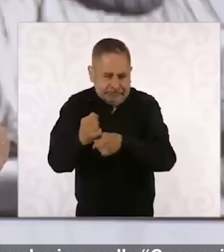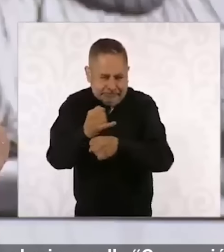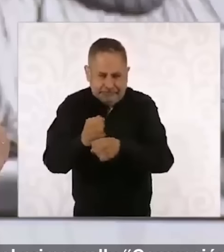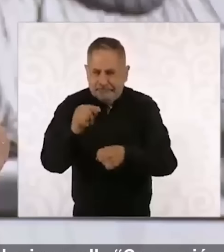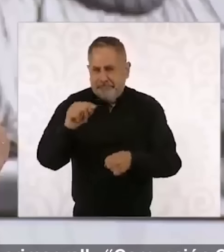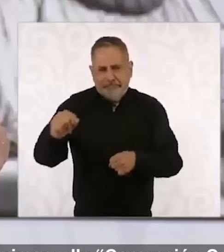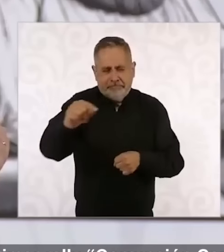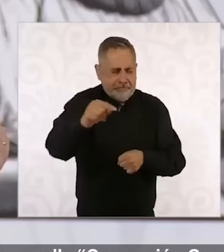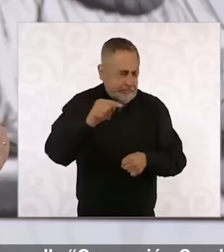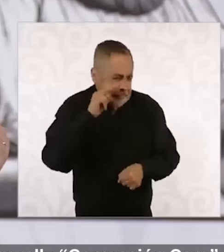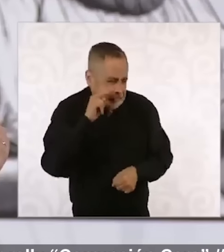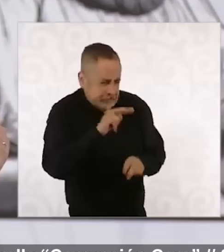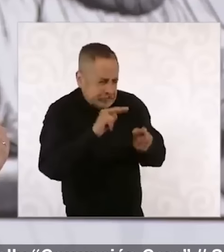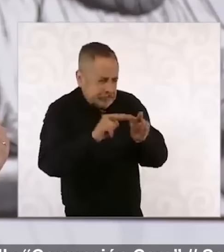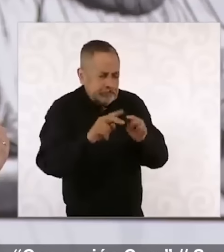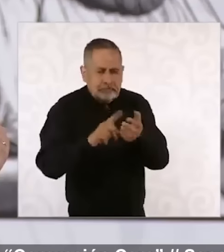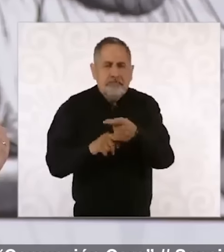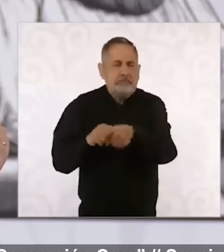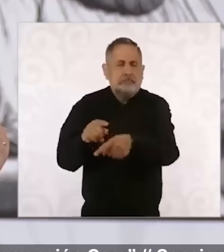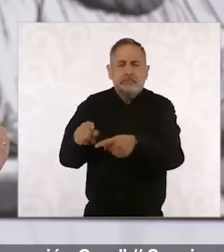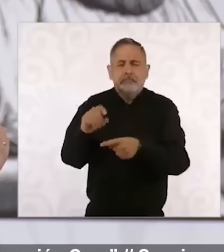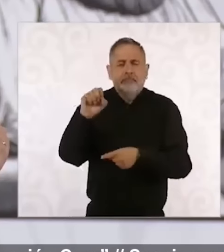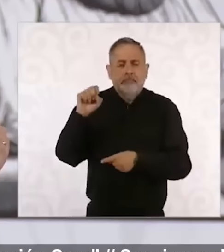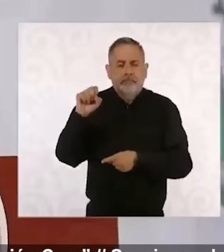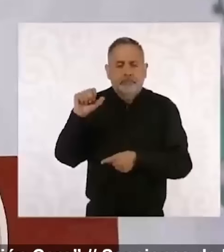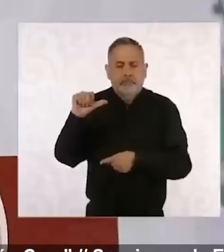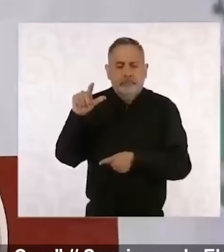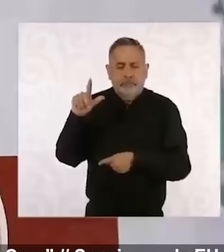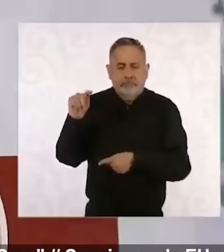las que hace el SAT,